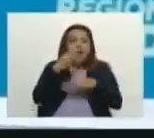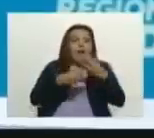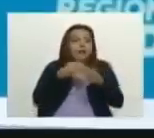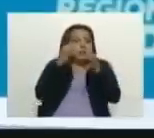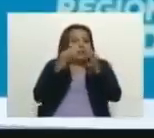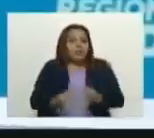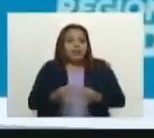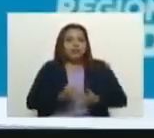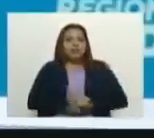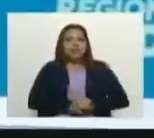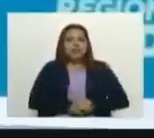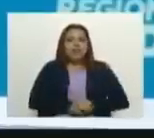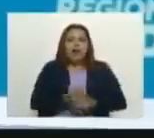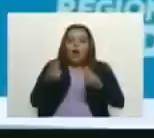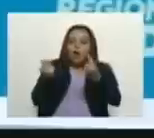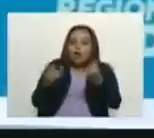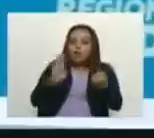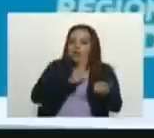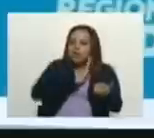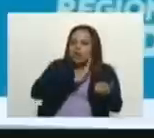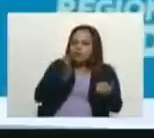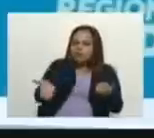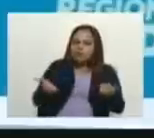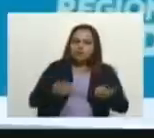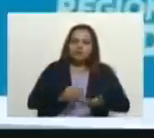bien con los recursos que tenemos?